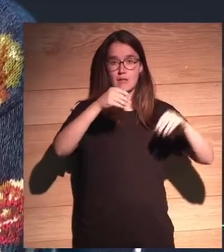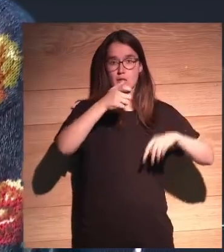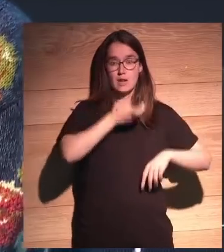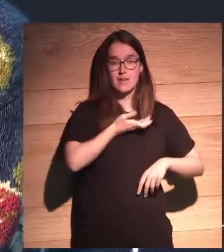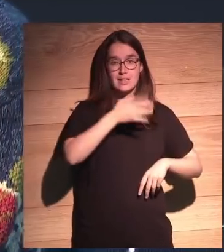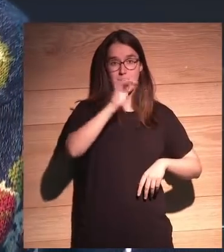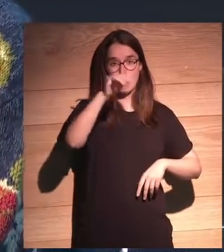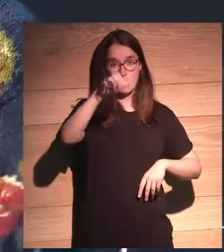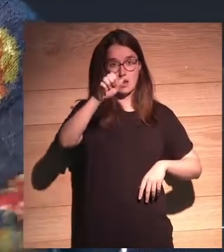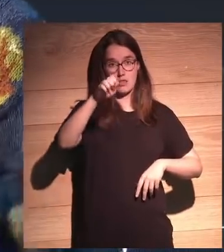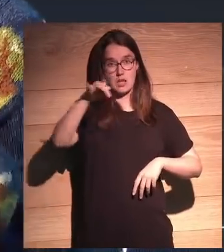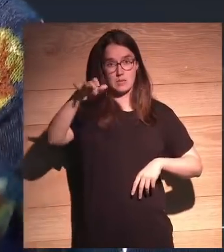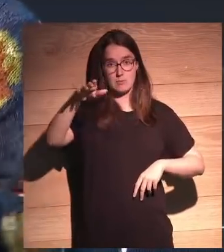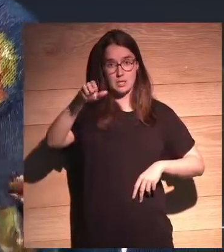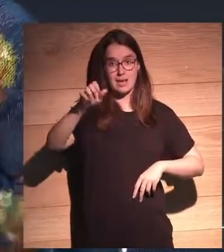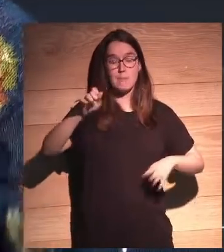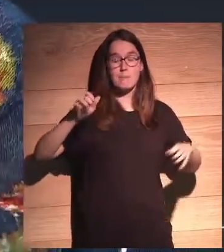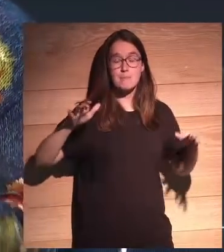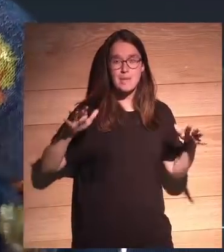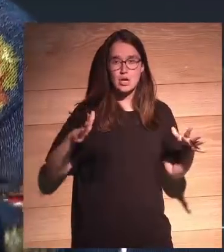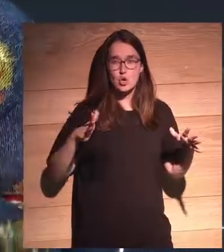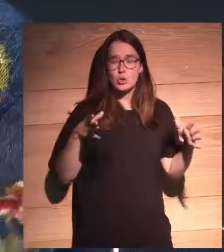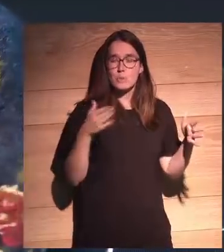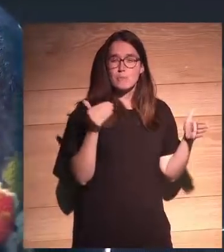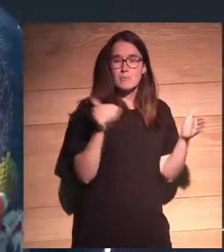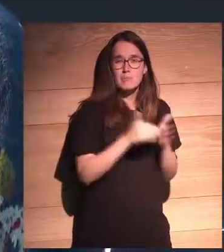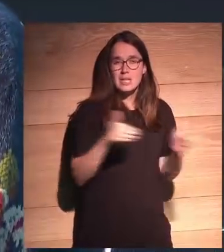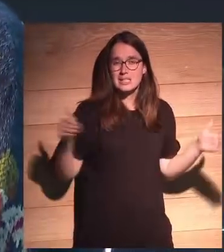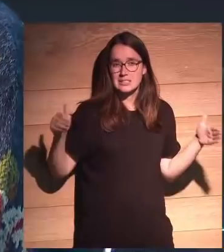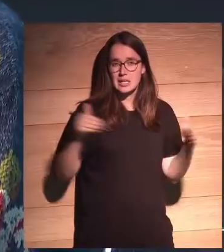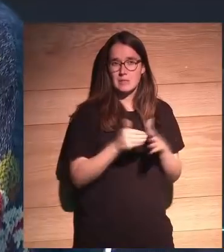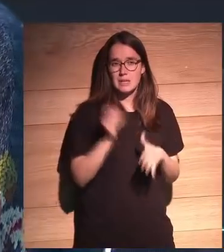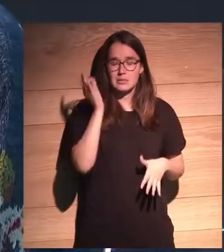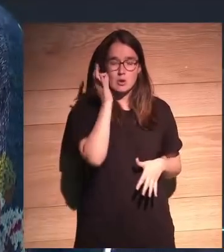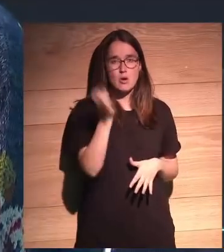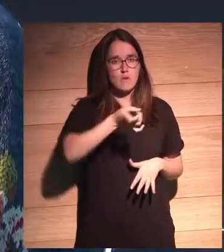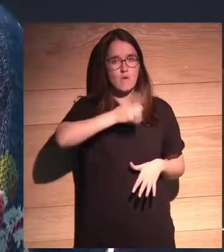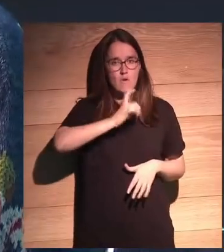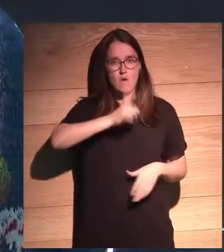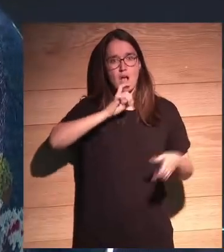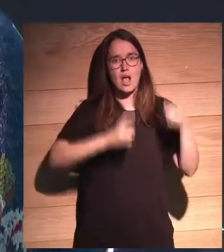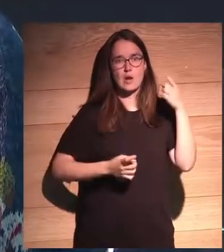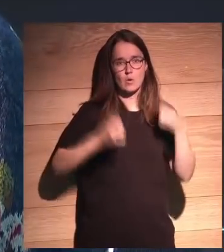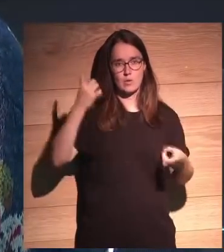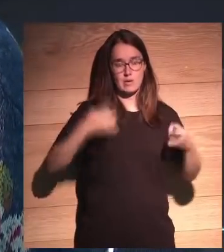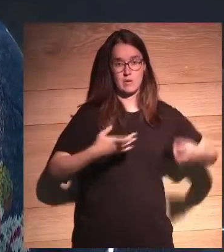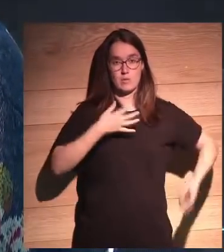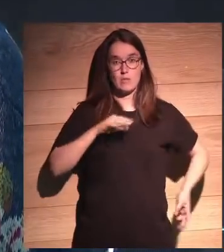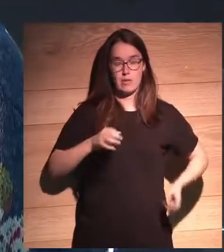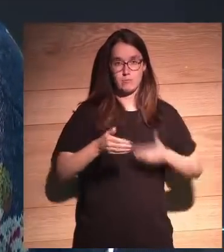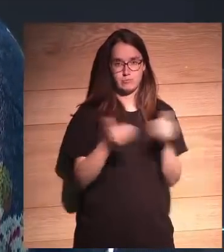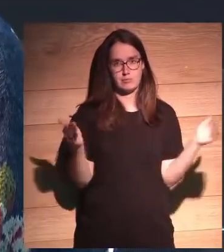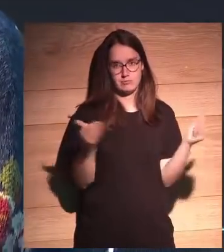de Lempicka, pero hay miles y miles más que es muy difícil que alguna vez puedan ver la